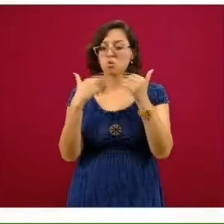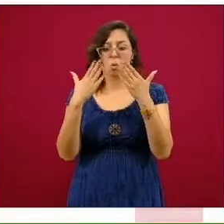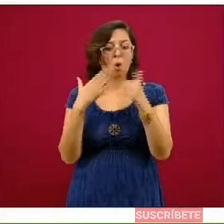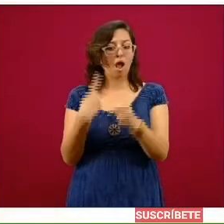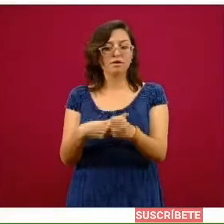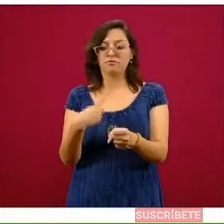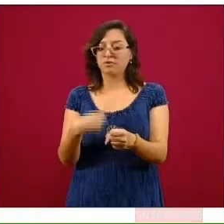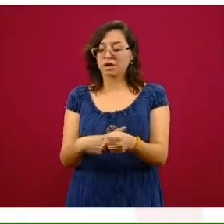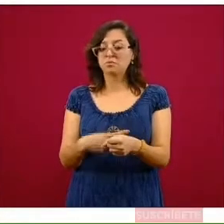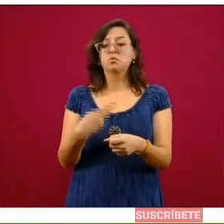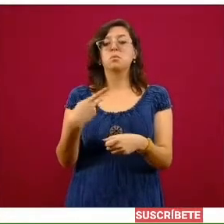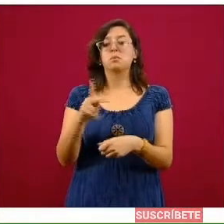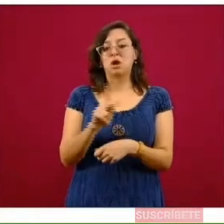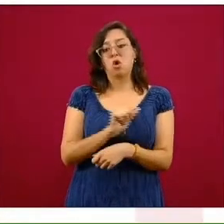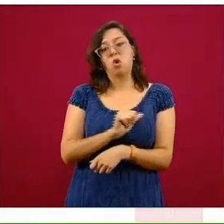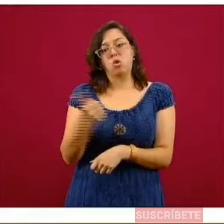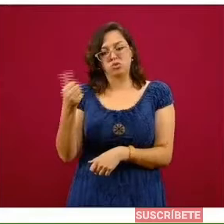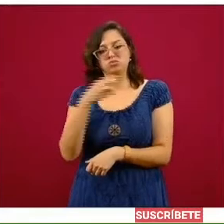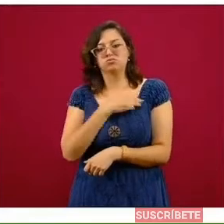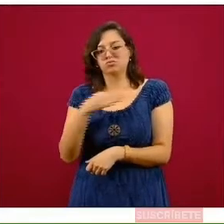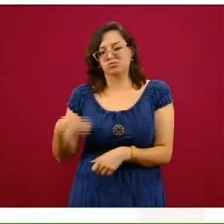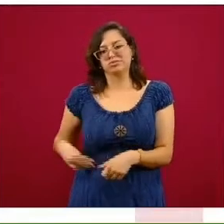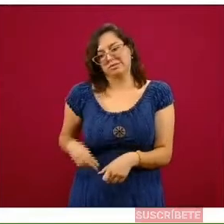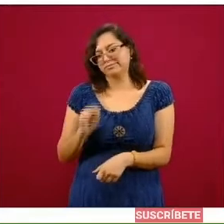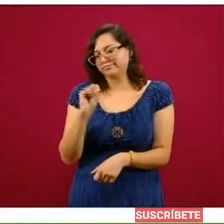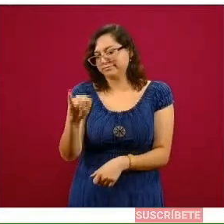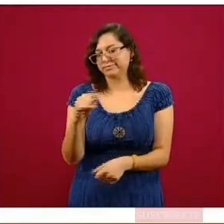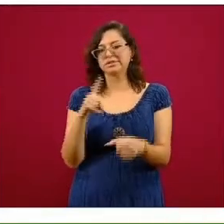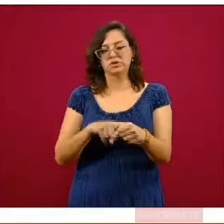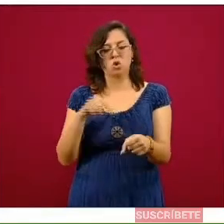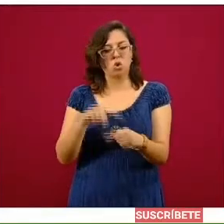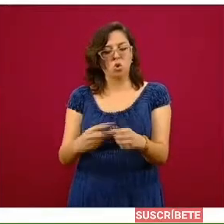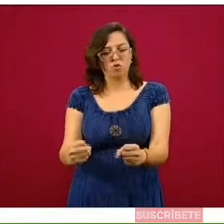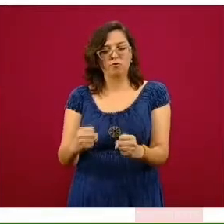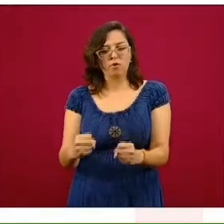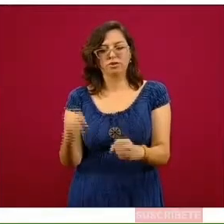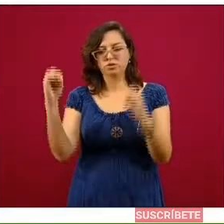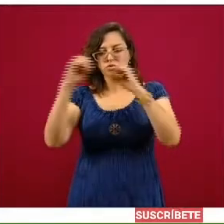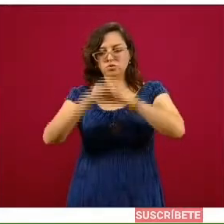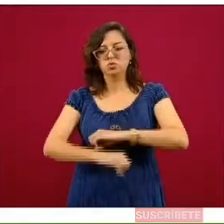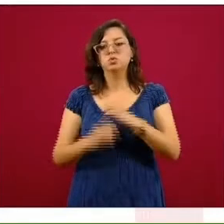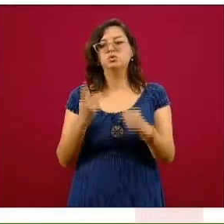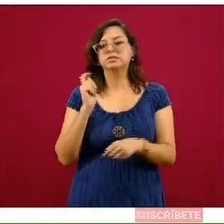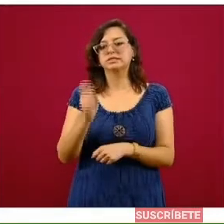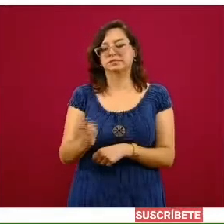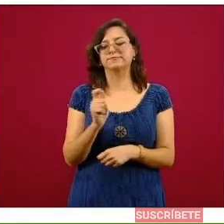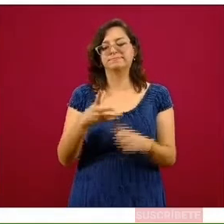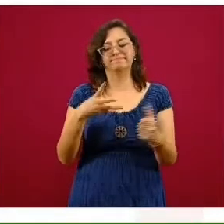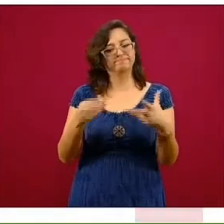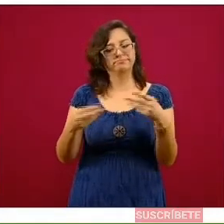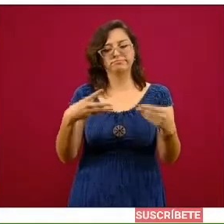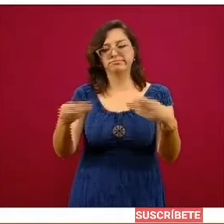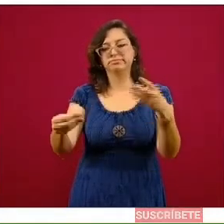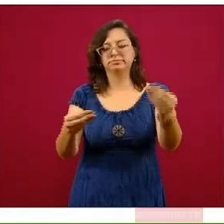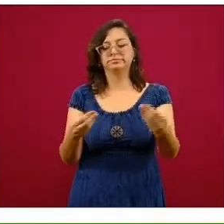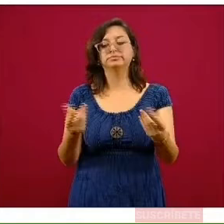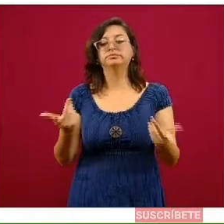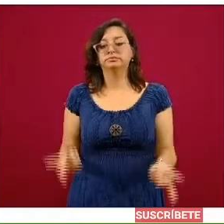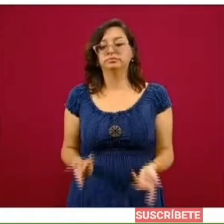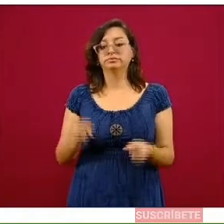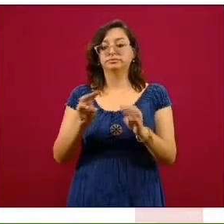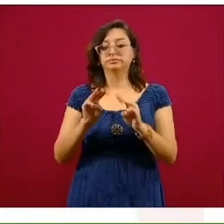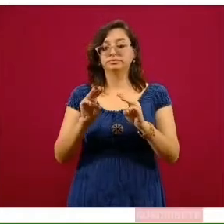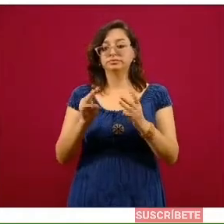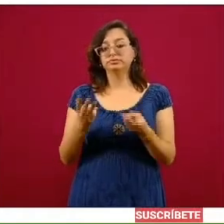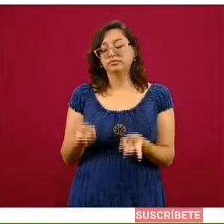este momento, más sin embargo hay otros que los podemos ver con un color intenso, lo que quiere decir que hay una transmisión importante. Recordemos que son